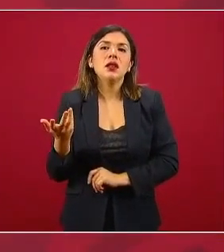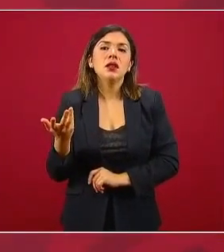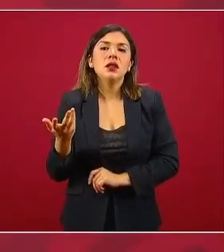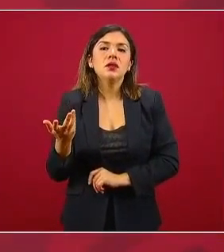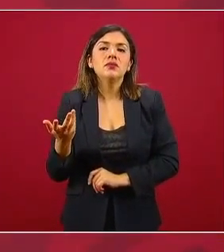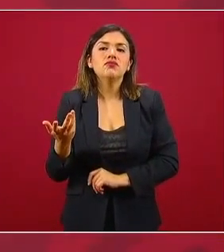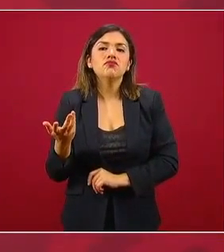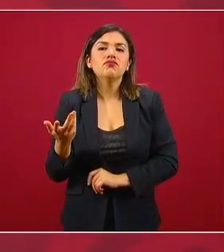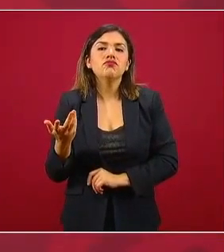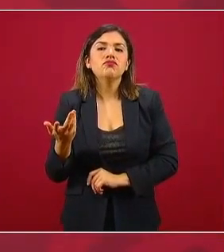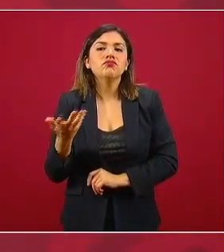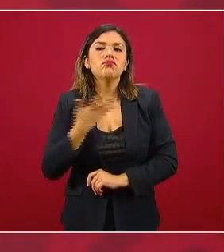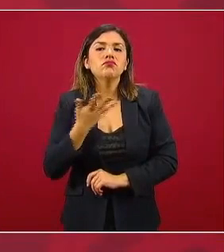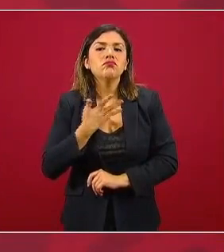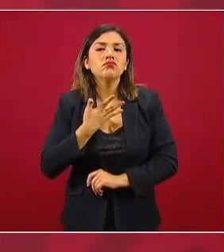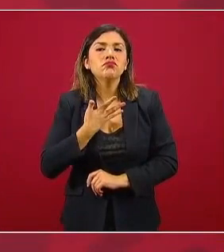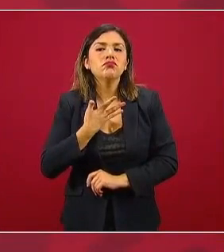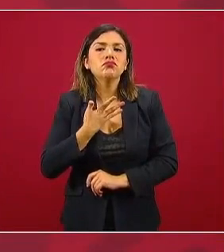mejor